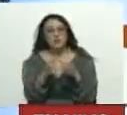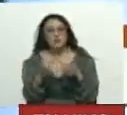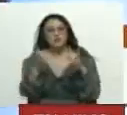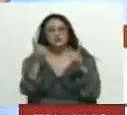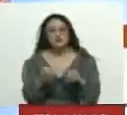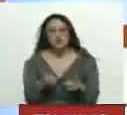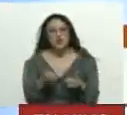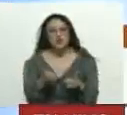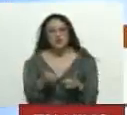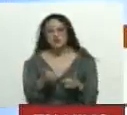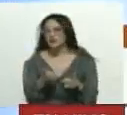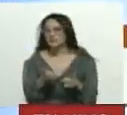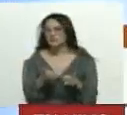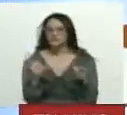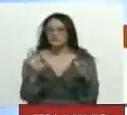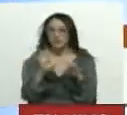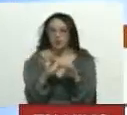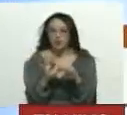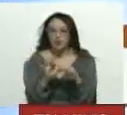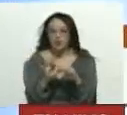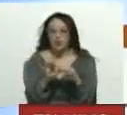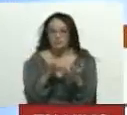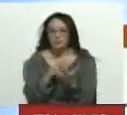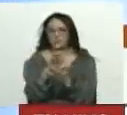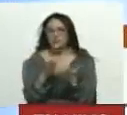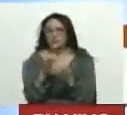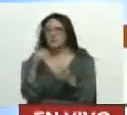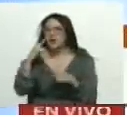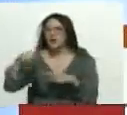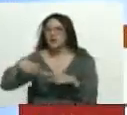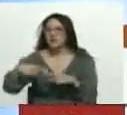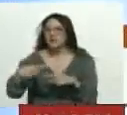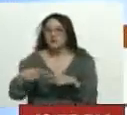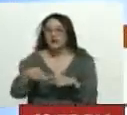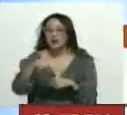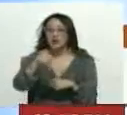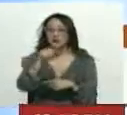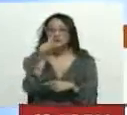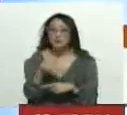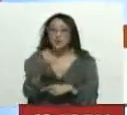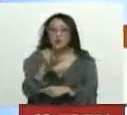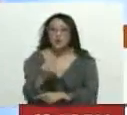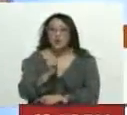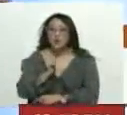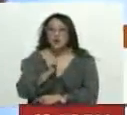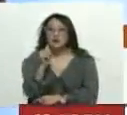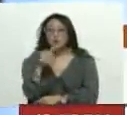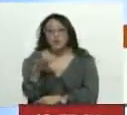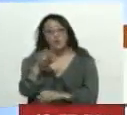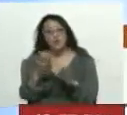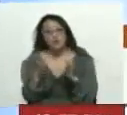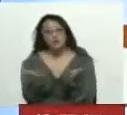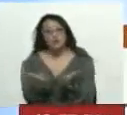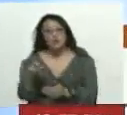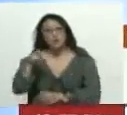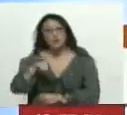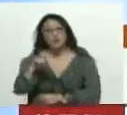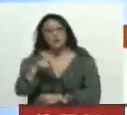decisiones de manera colectiva la vinculación en los problemas cotidianos o sea este pueblo y cualquier pueblo del mundo necesita